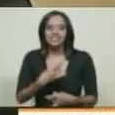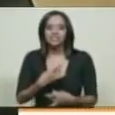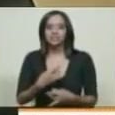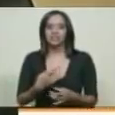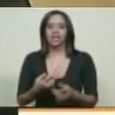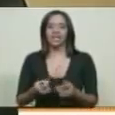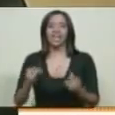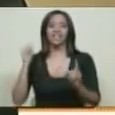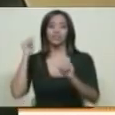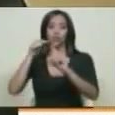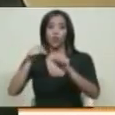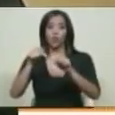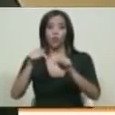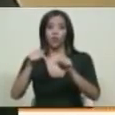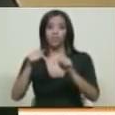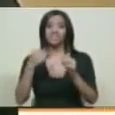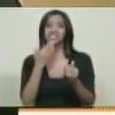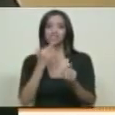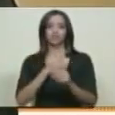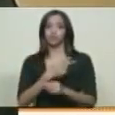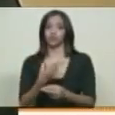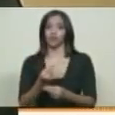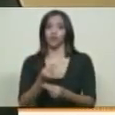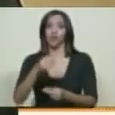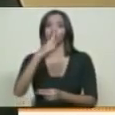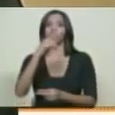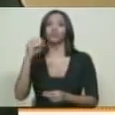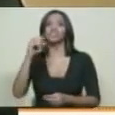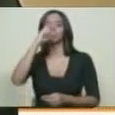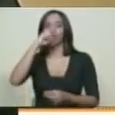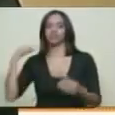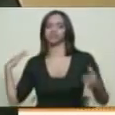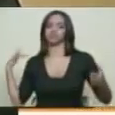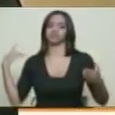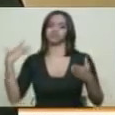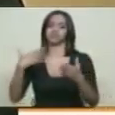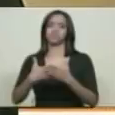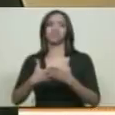hace 200 años. La oligarquía, ni la oligarquía venezolana, ni sus